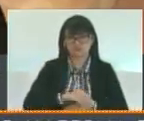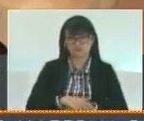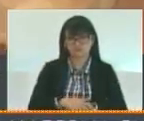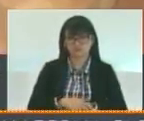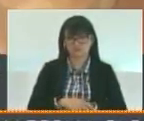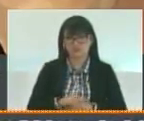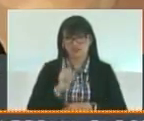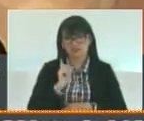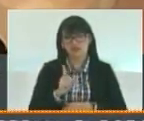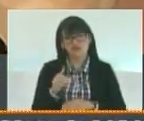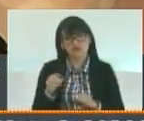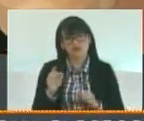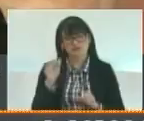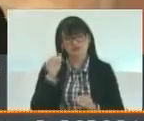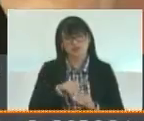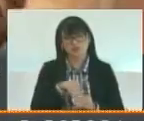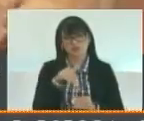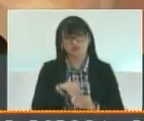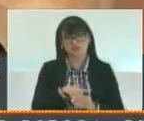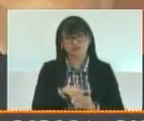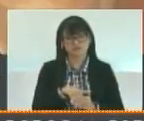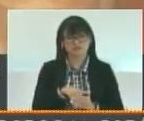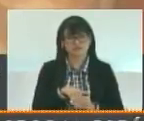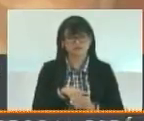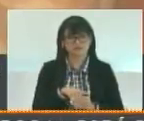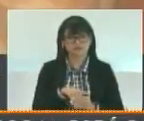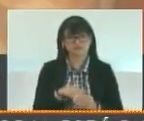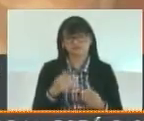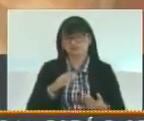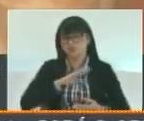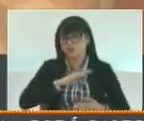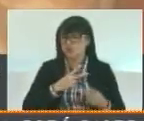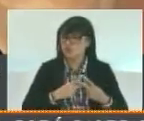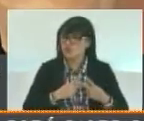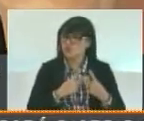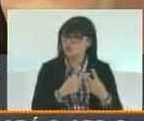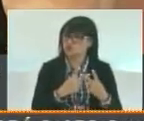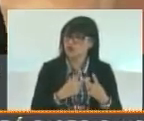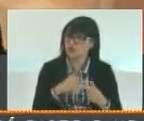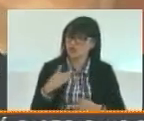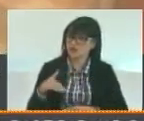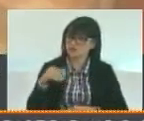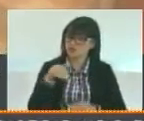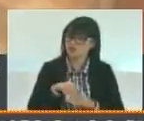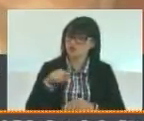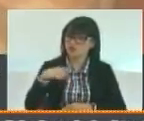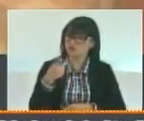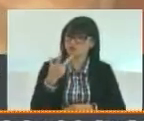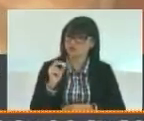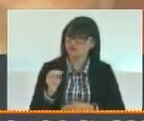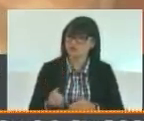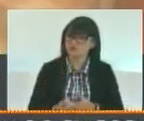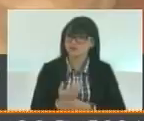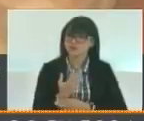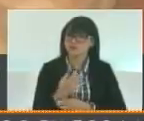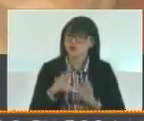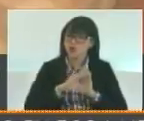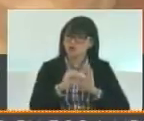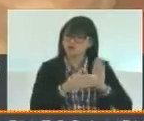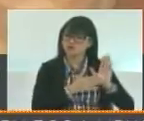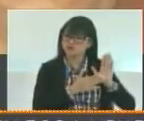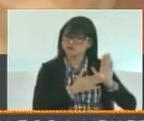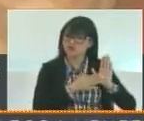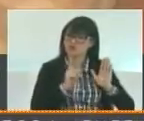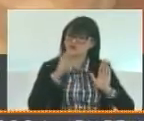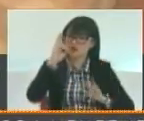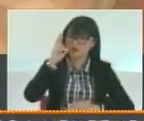deben ejercer, porque es su voluntad, el derecho al voto el próximo 20 de mayo, y nuestra Constitución es sagrada.